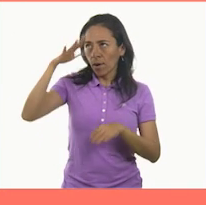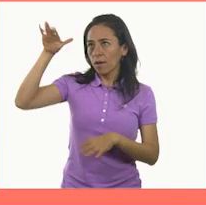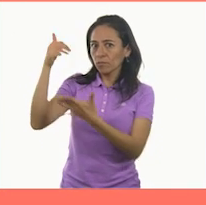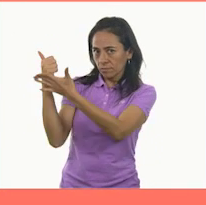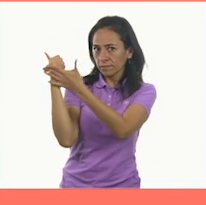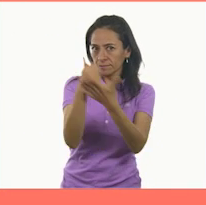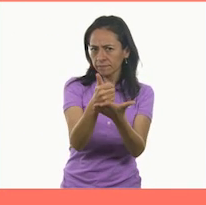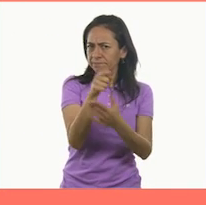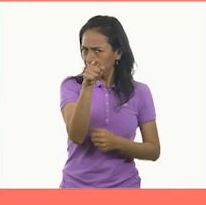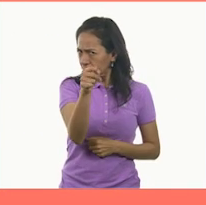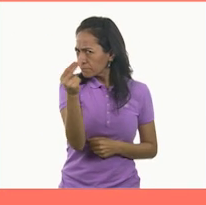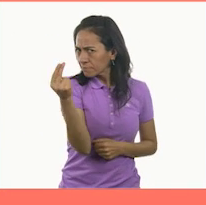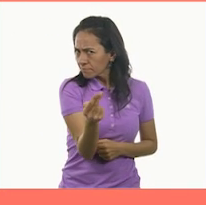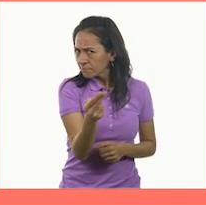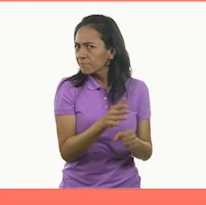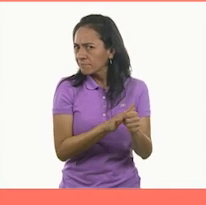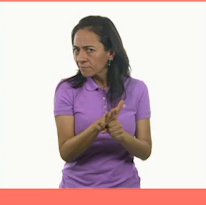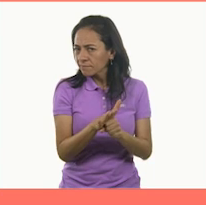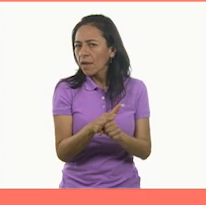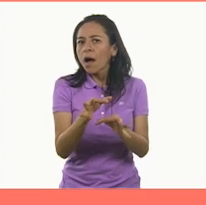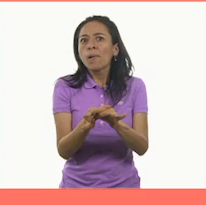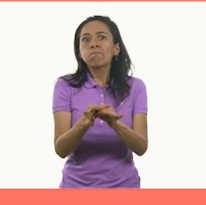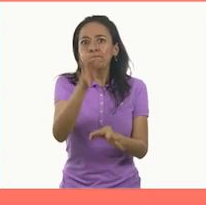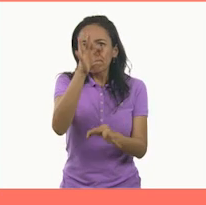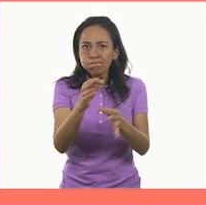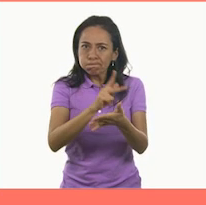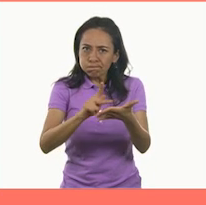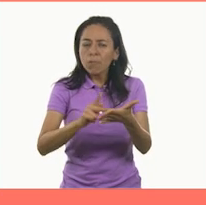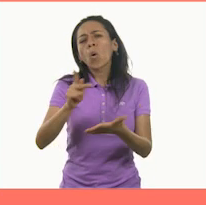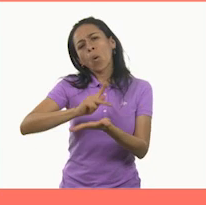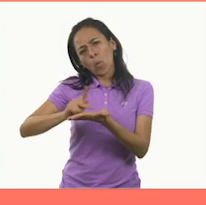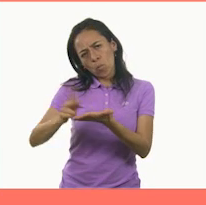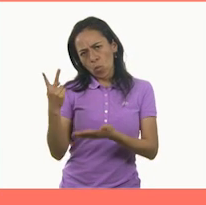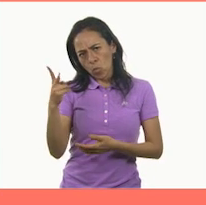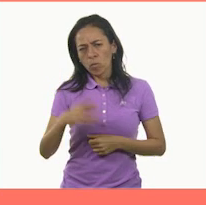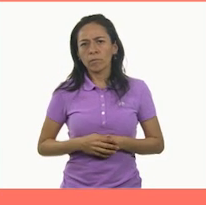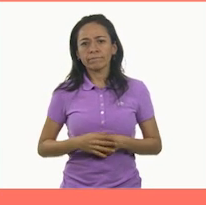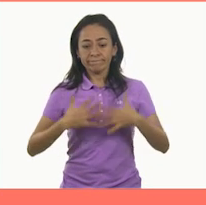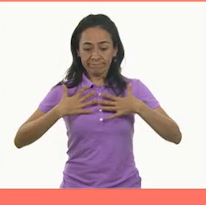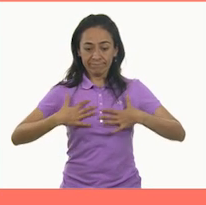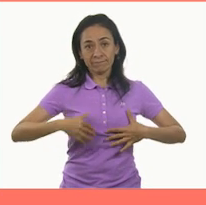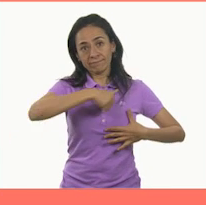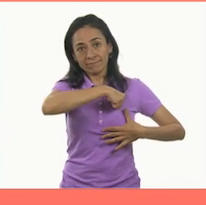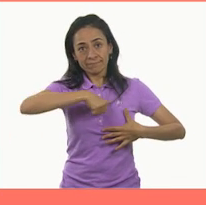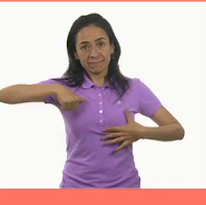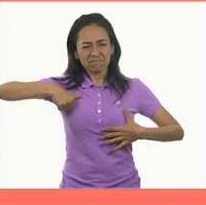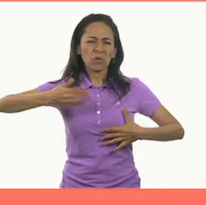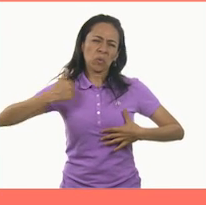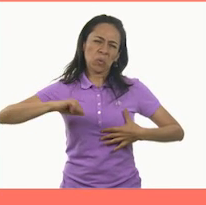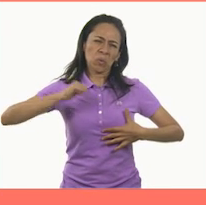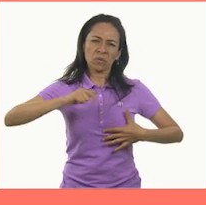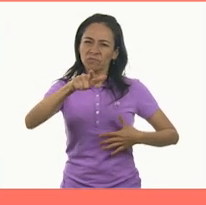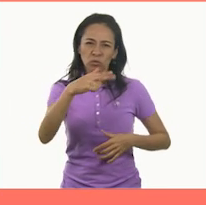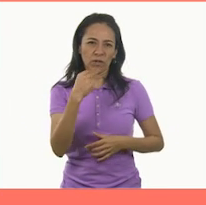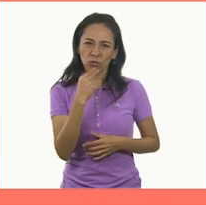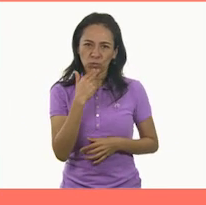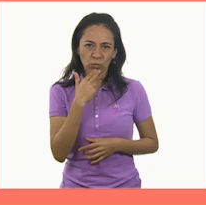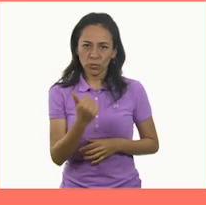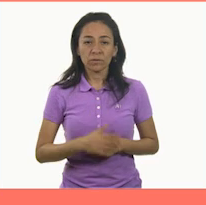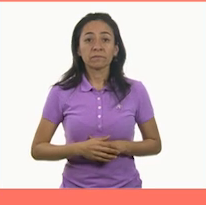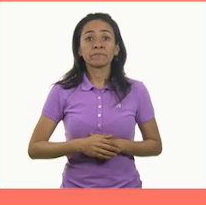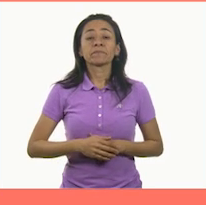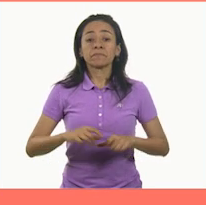Necesitarás un plumón o una pluma, una playera de algodón que ya no uses, una regla